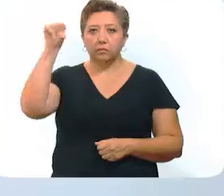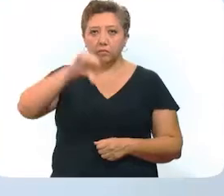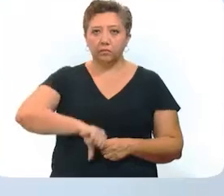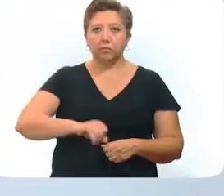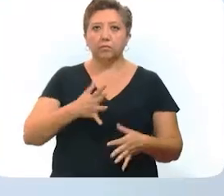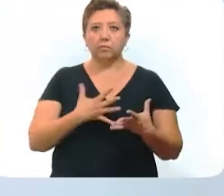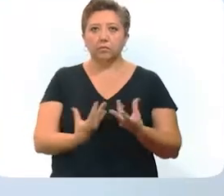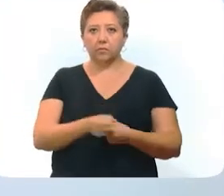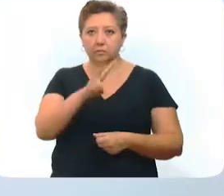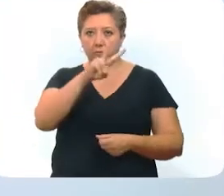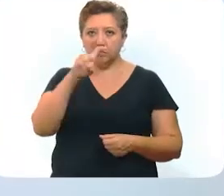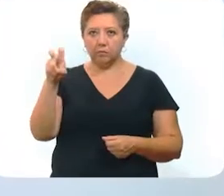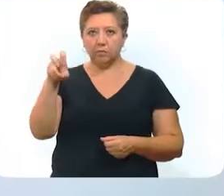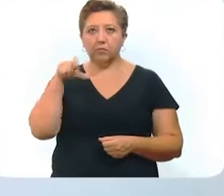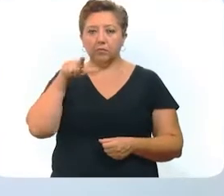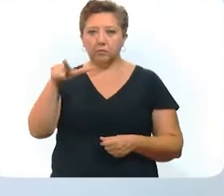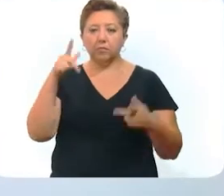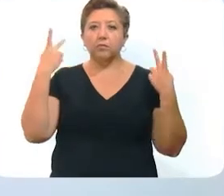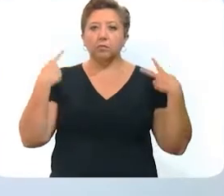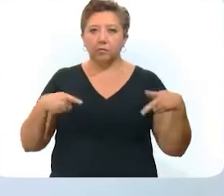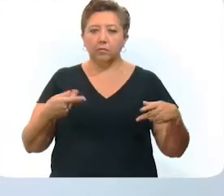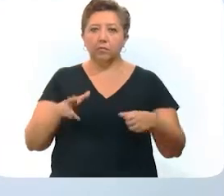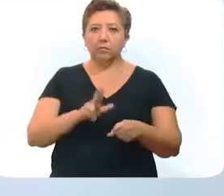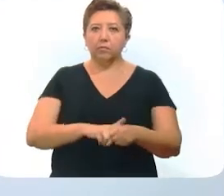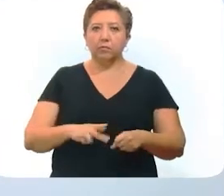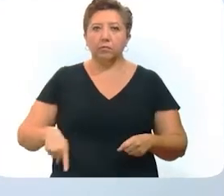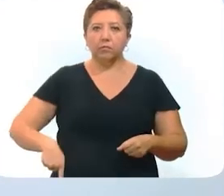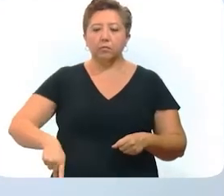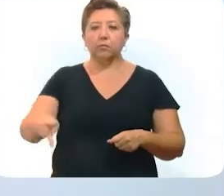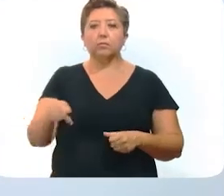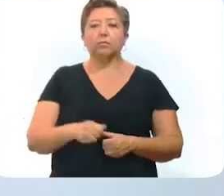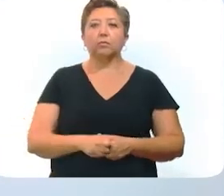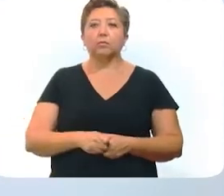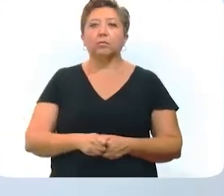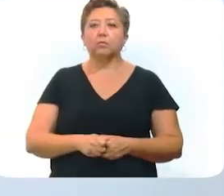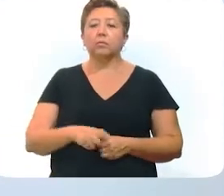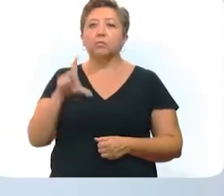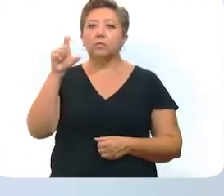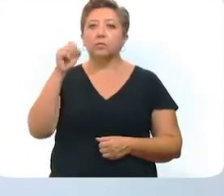de hoy tenemos 217 pacientes en hospitales públicos.